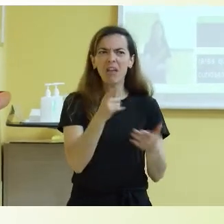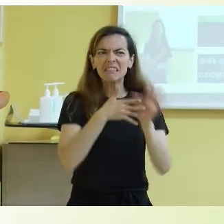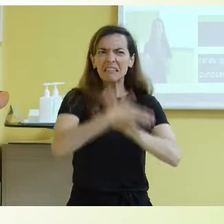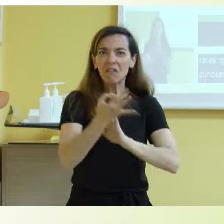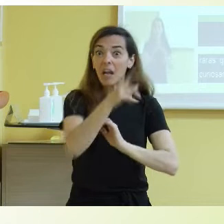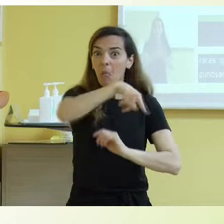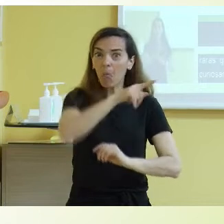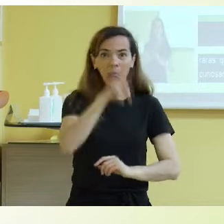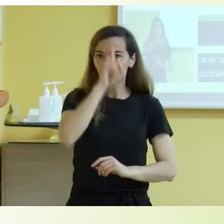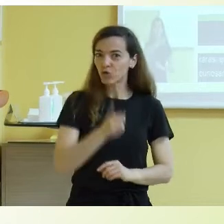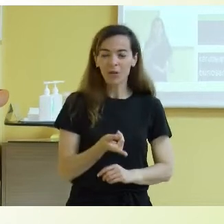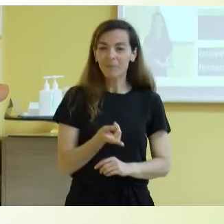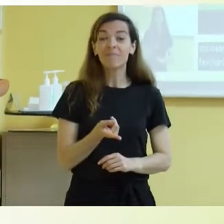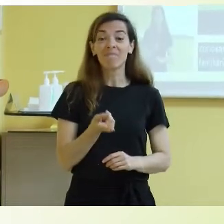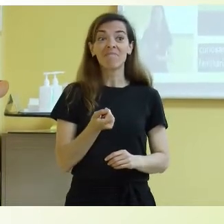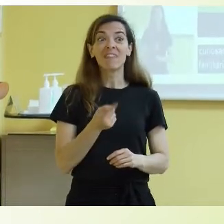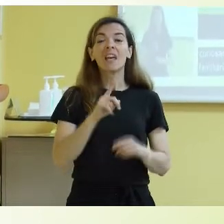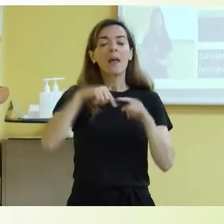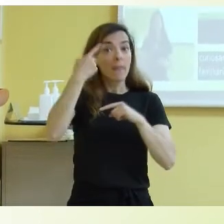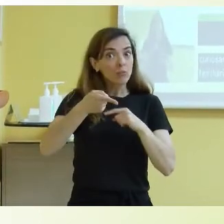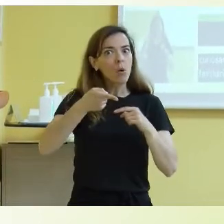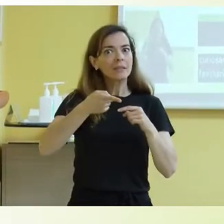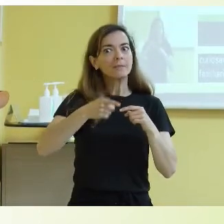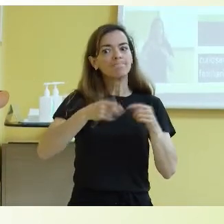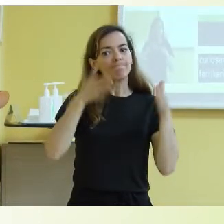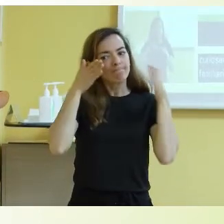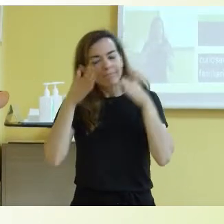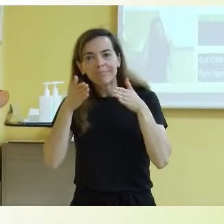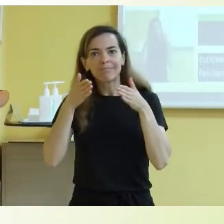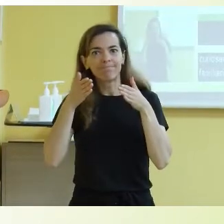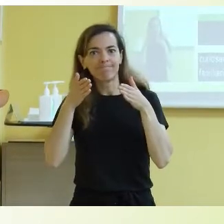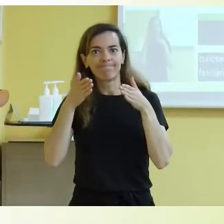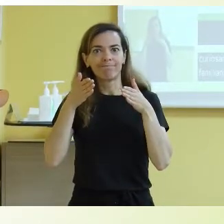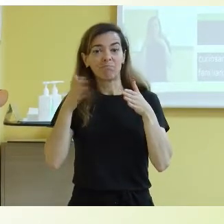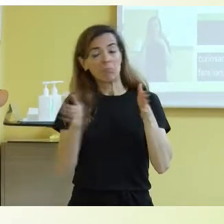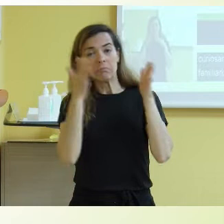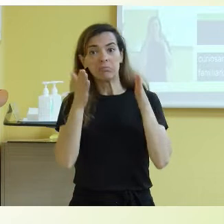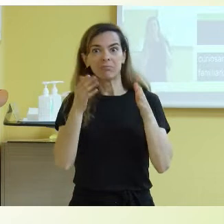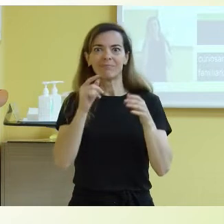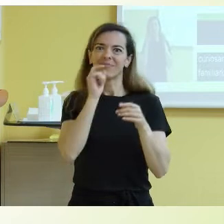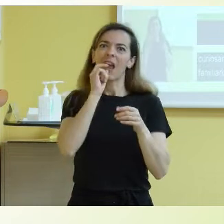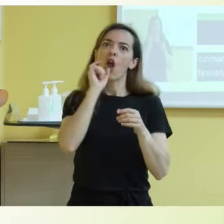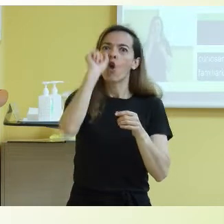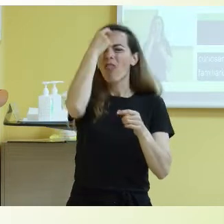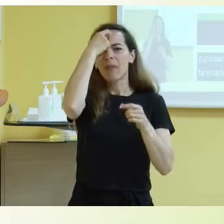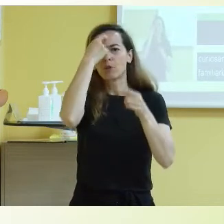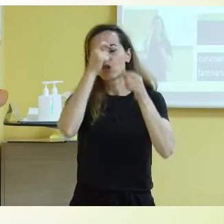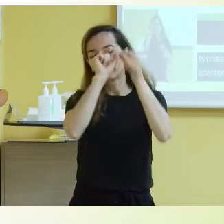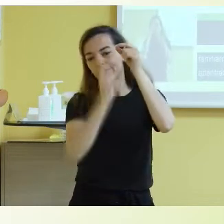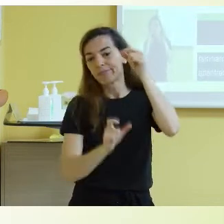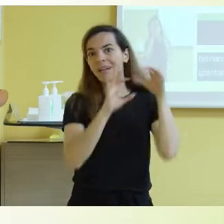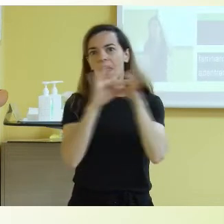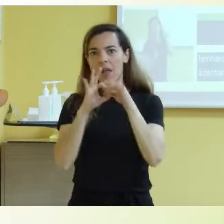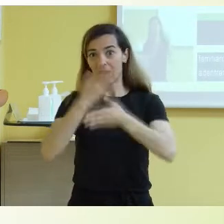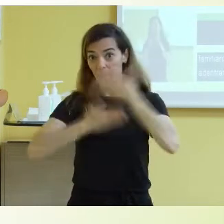esto. Luego nos adentraremos muy de pasada en todo lo que es terminologías que se pueden estar relacionadas con la discapacidad,